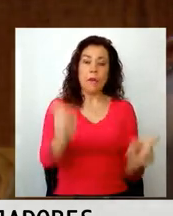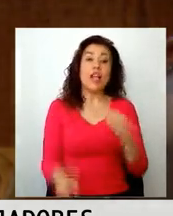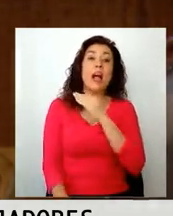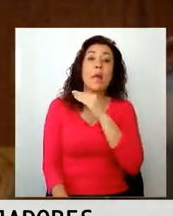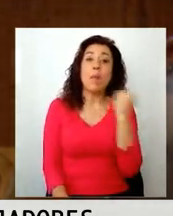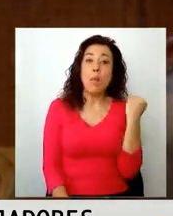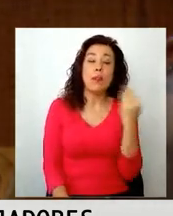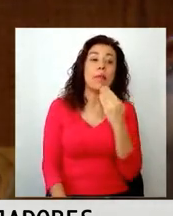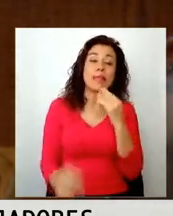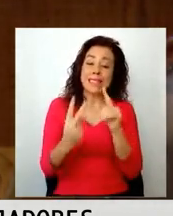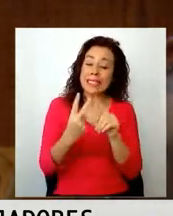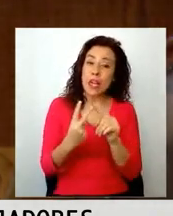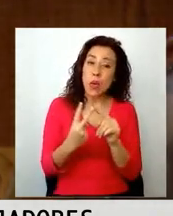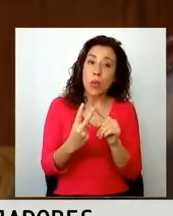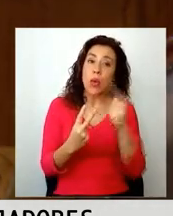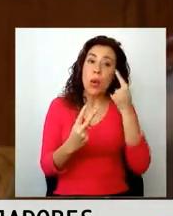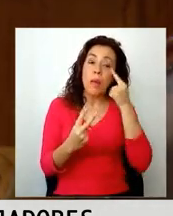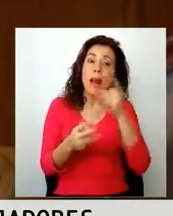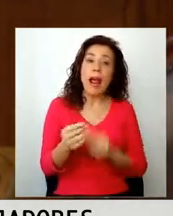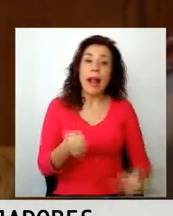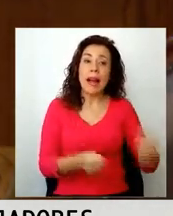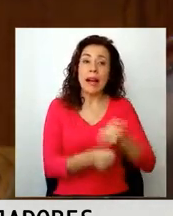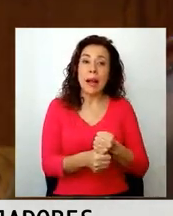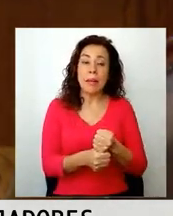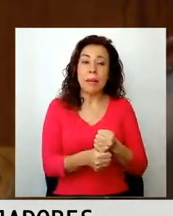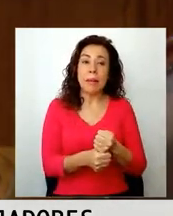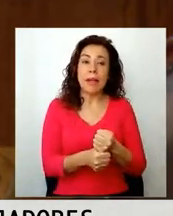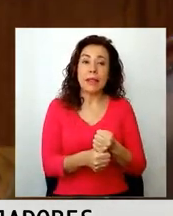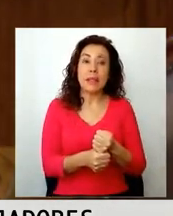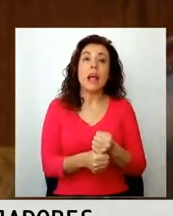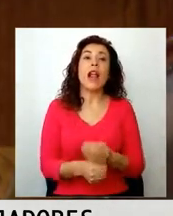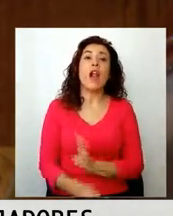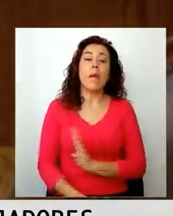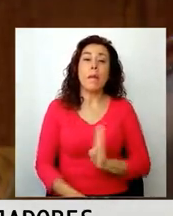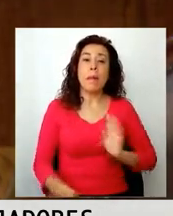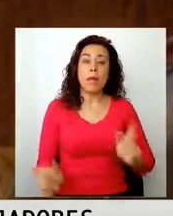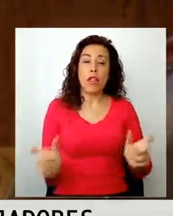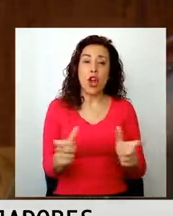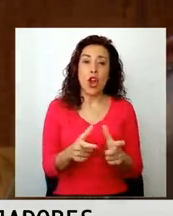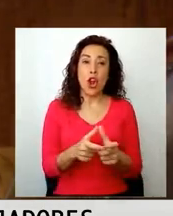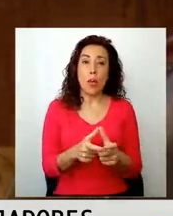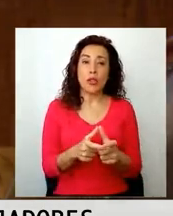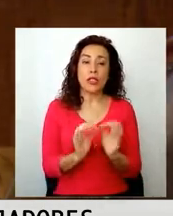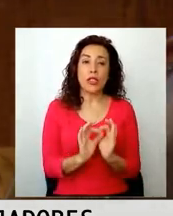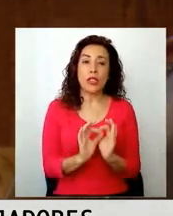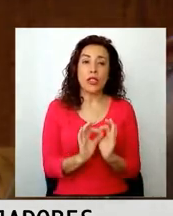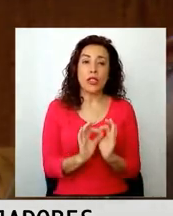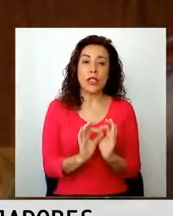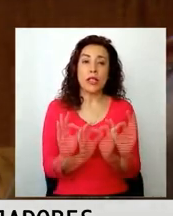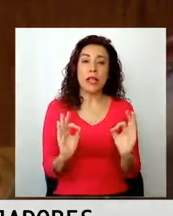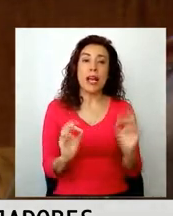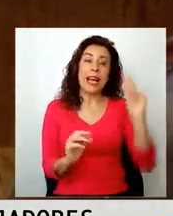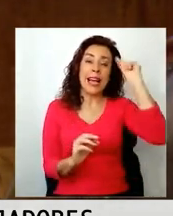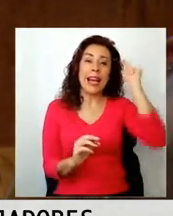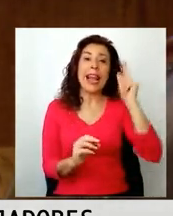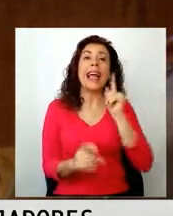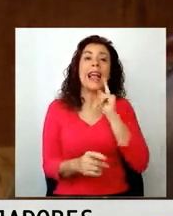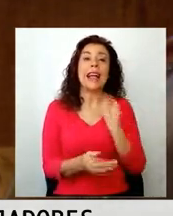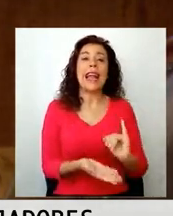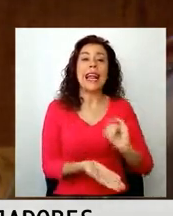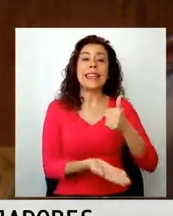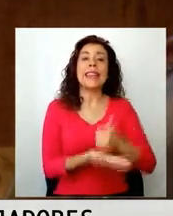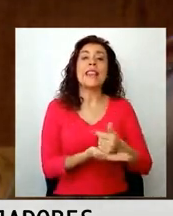para sustituir dentro de los integrantes de la comisión especial que se crea al intendente por el gobernador